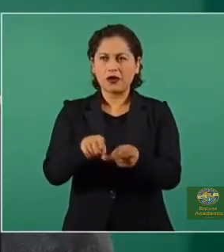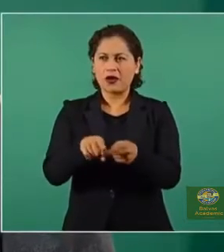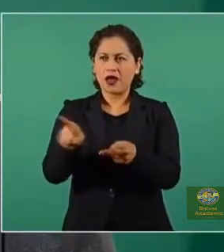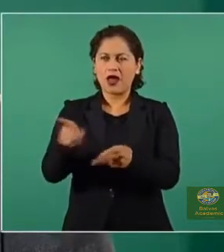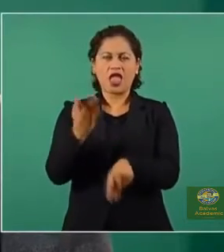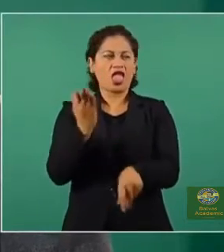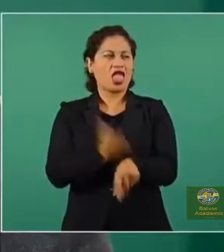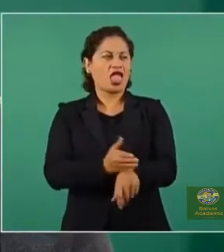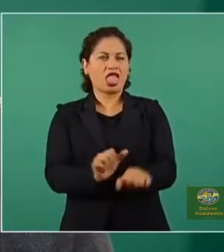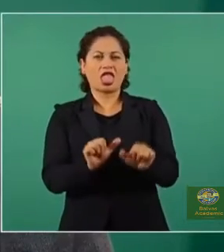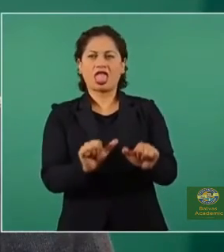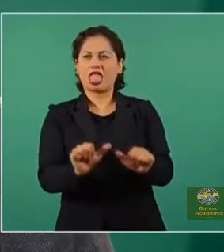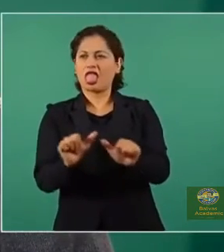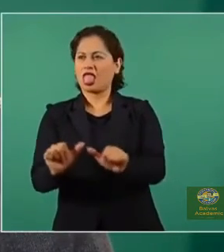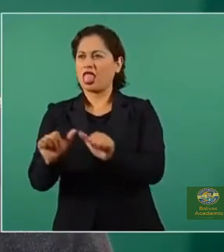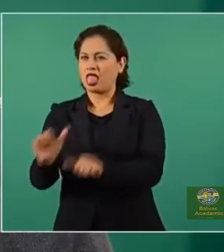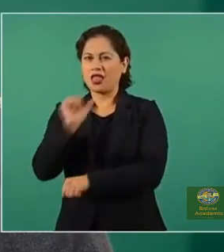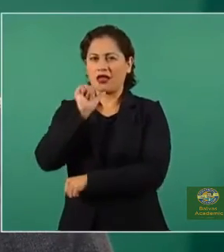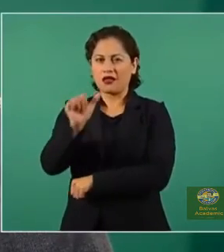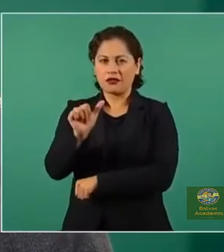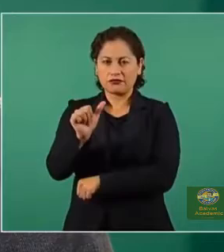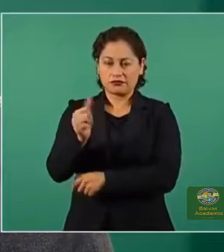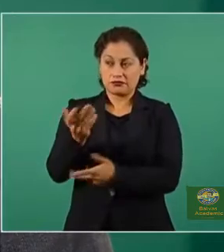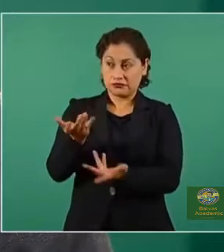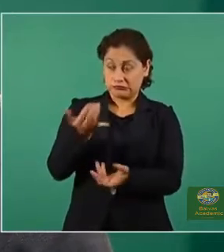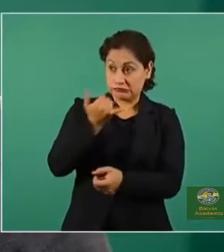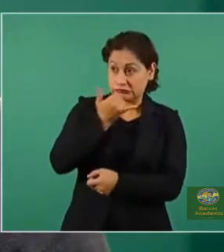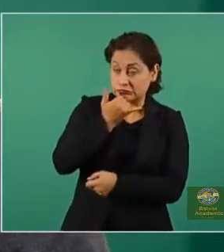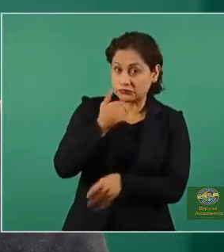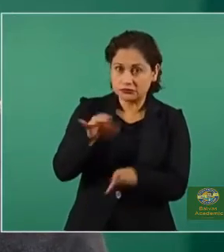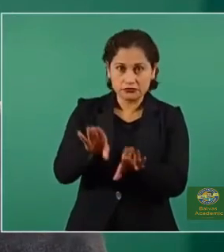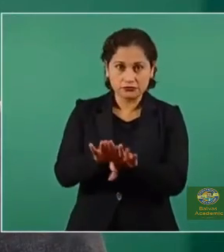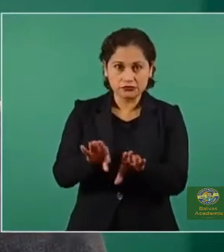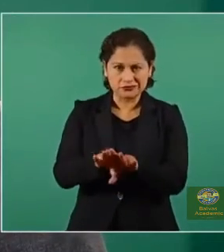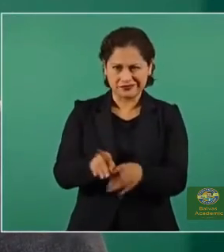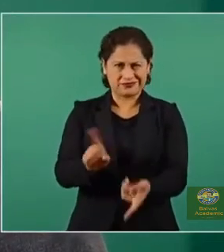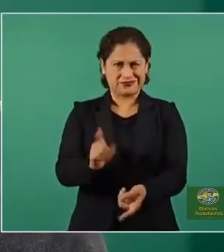se va a estar apoyando a un régimen